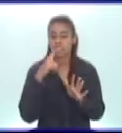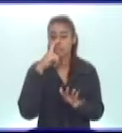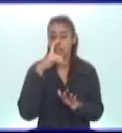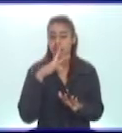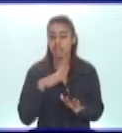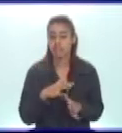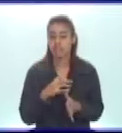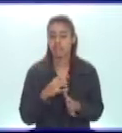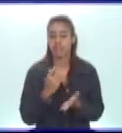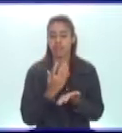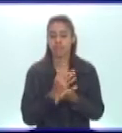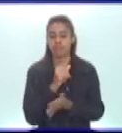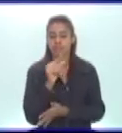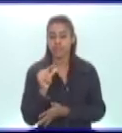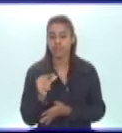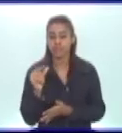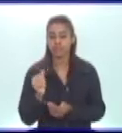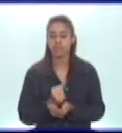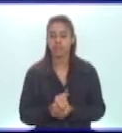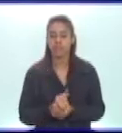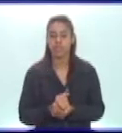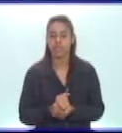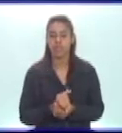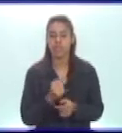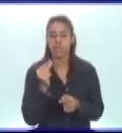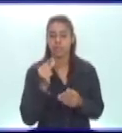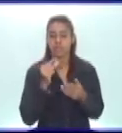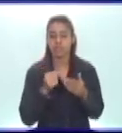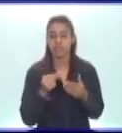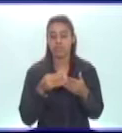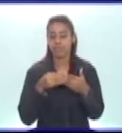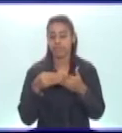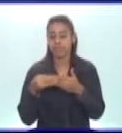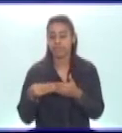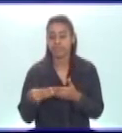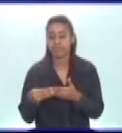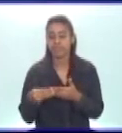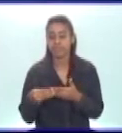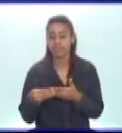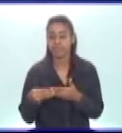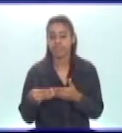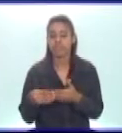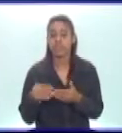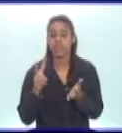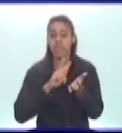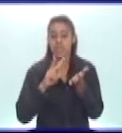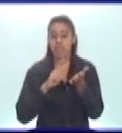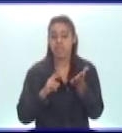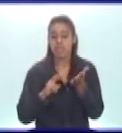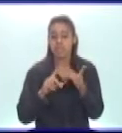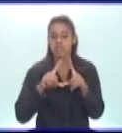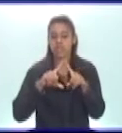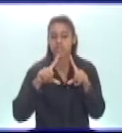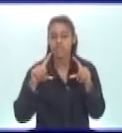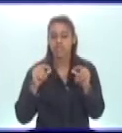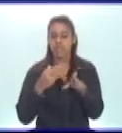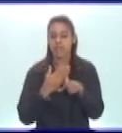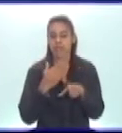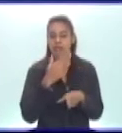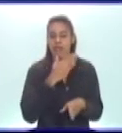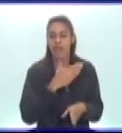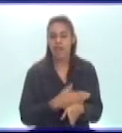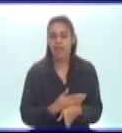escolares, el acompañante que va a realizar la tarea debe haberse leído el texto con anterioridad